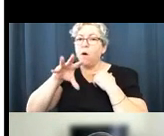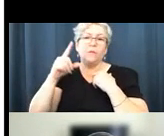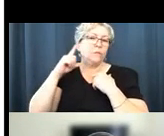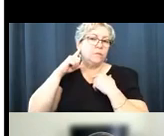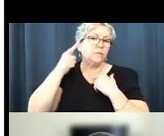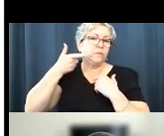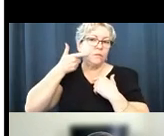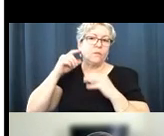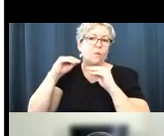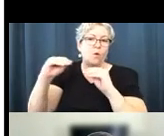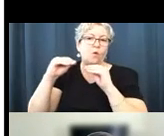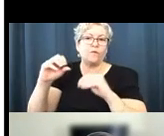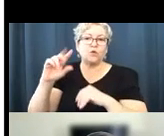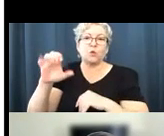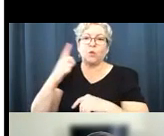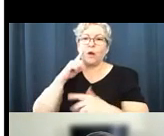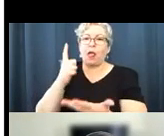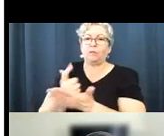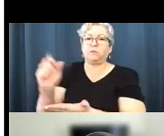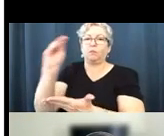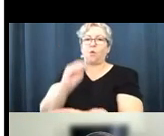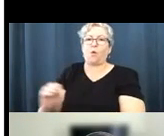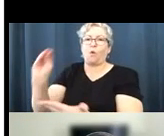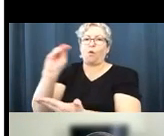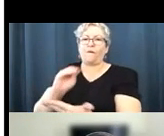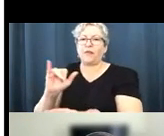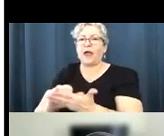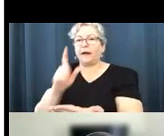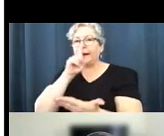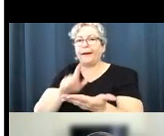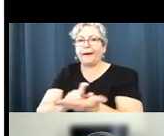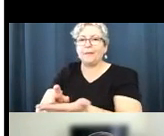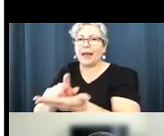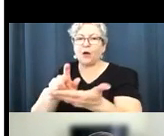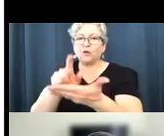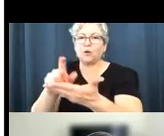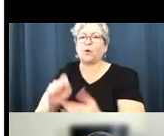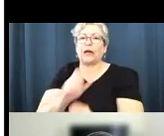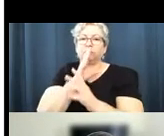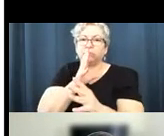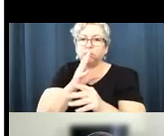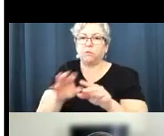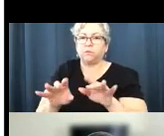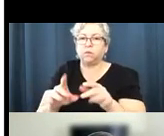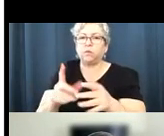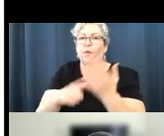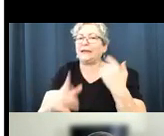cachete y así podía usar su switch. Él hinchaba su cachete y podía entonces